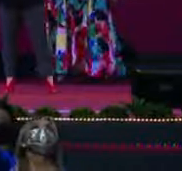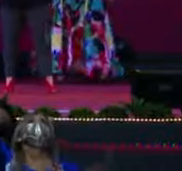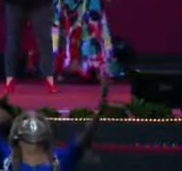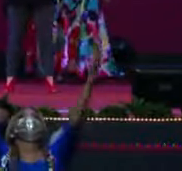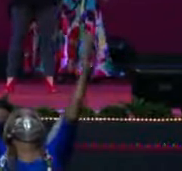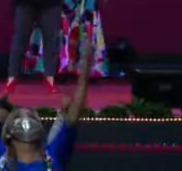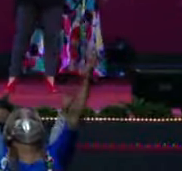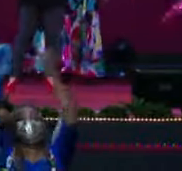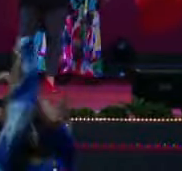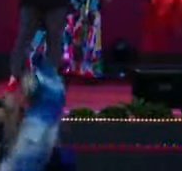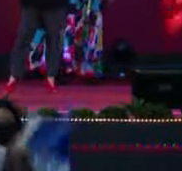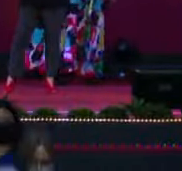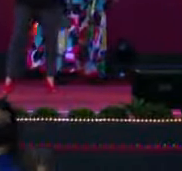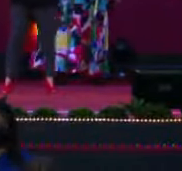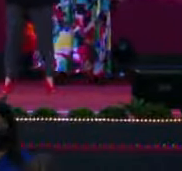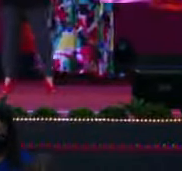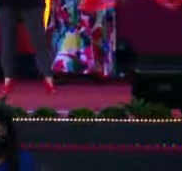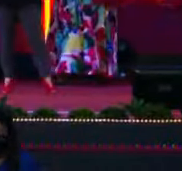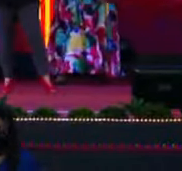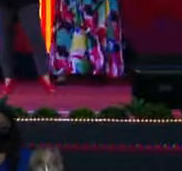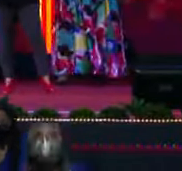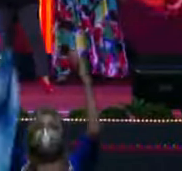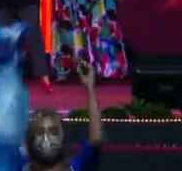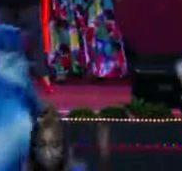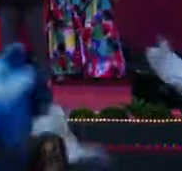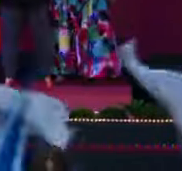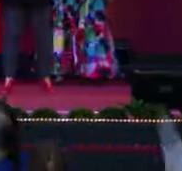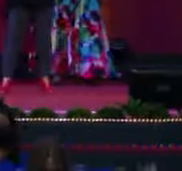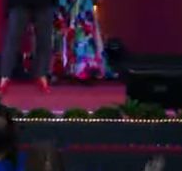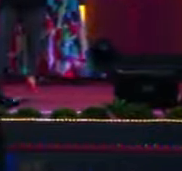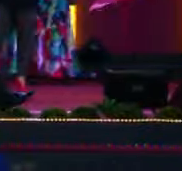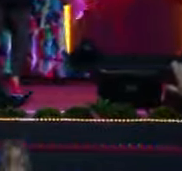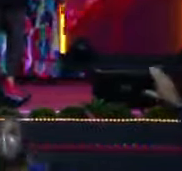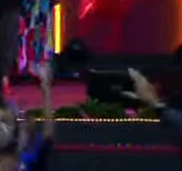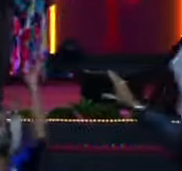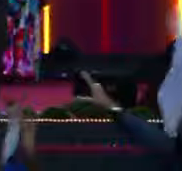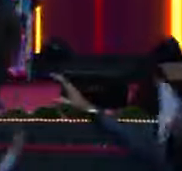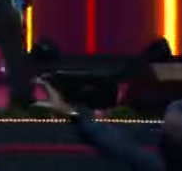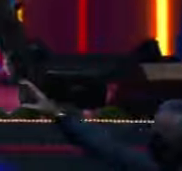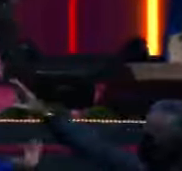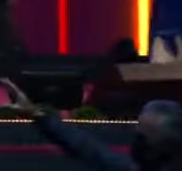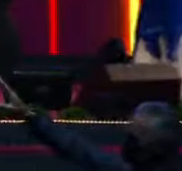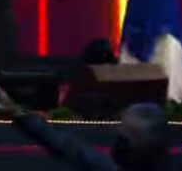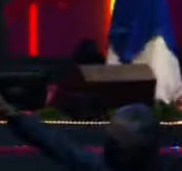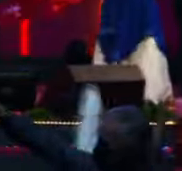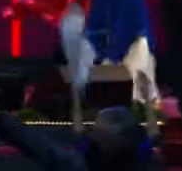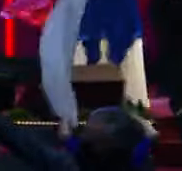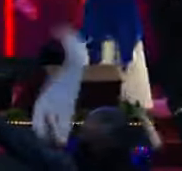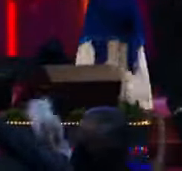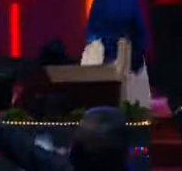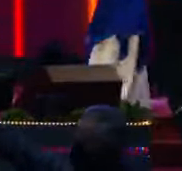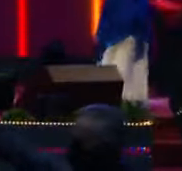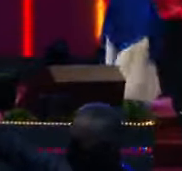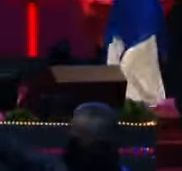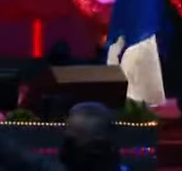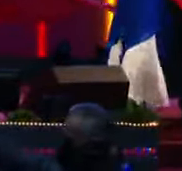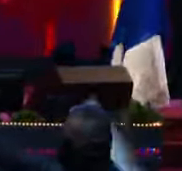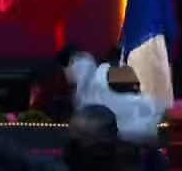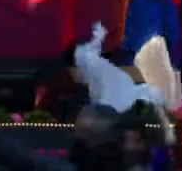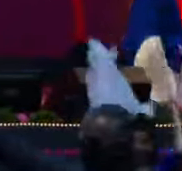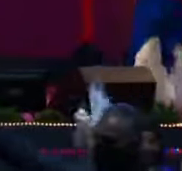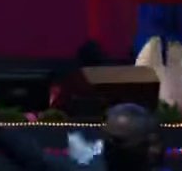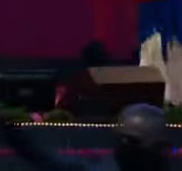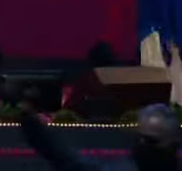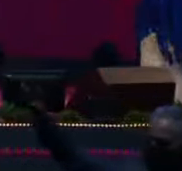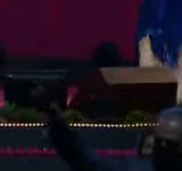infierno haya planificado, no importa la agenda humana, yo sigo, aleluya, creyendo que Cristo es